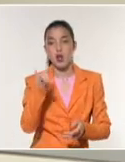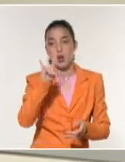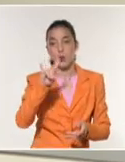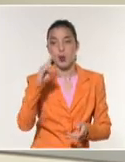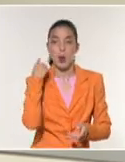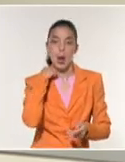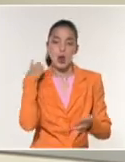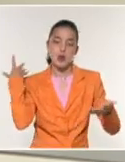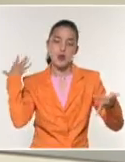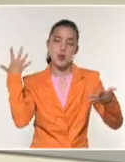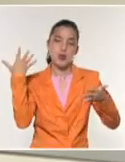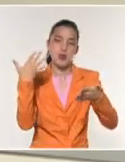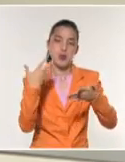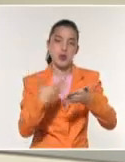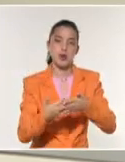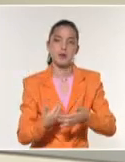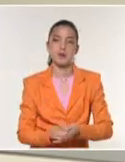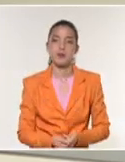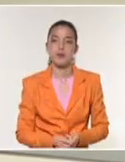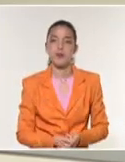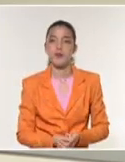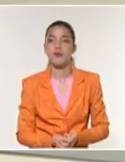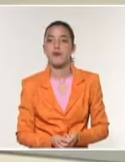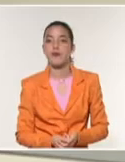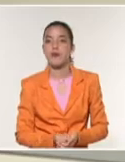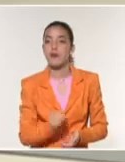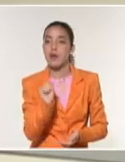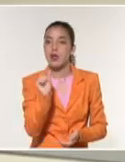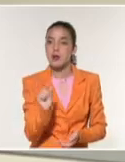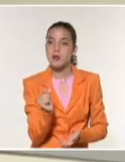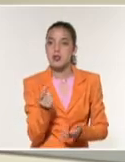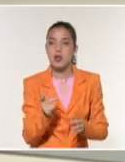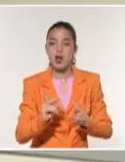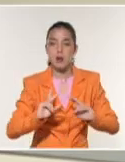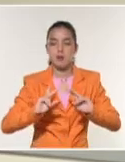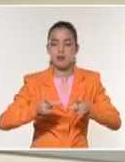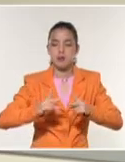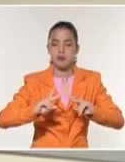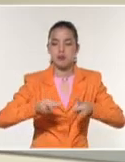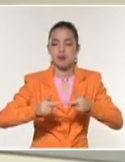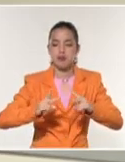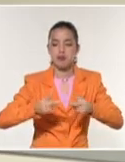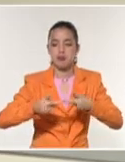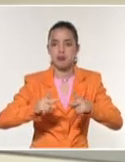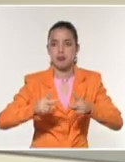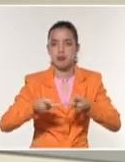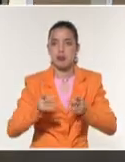libertad. Esta persona, como es multireincidente en la Comisión de Hechos Delictivos,